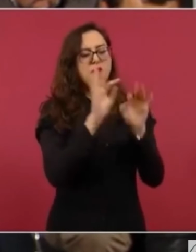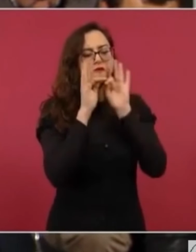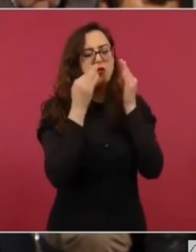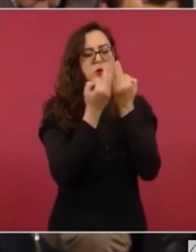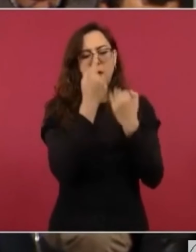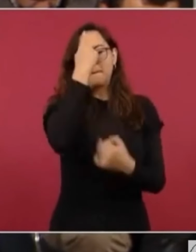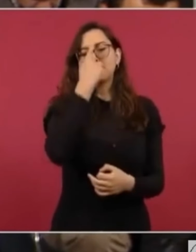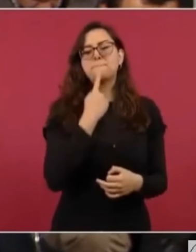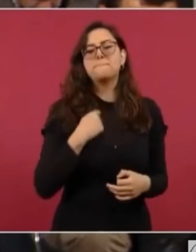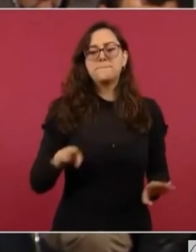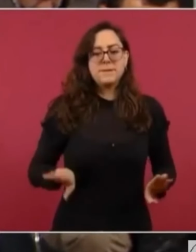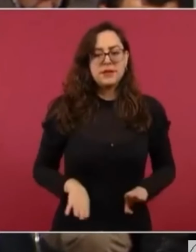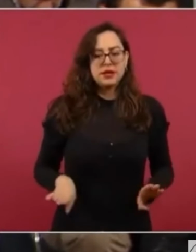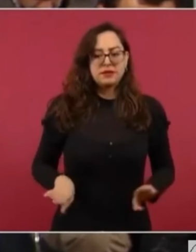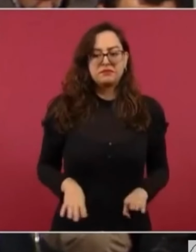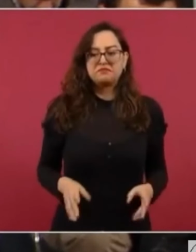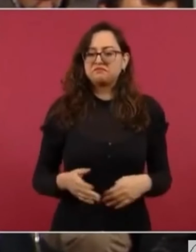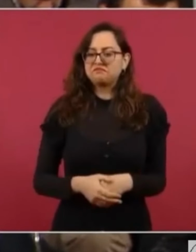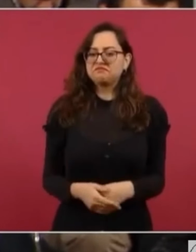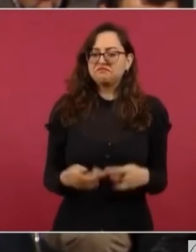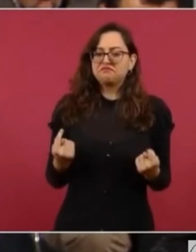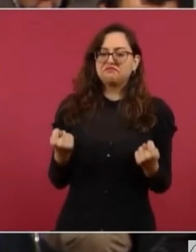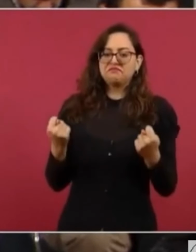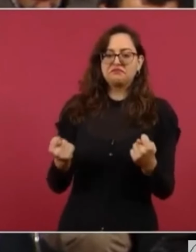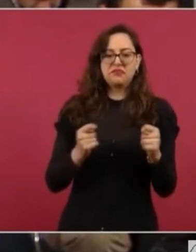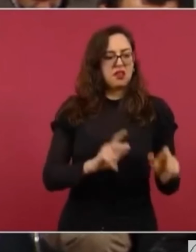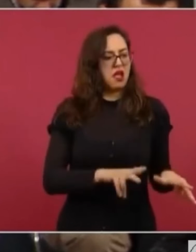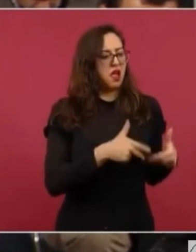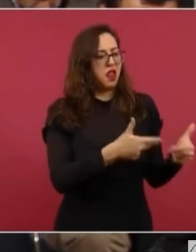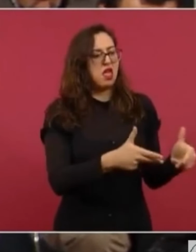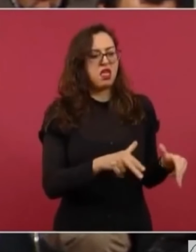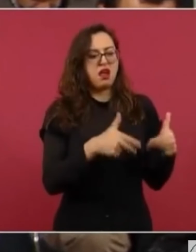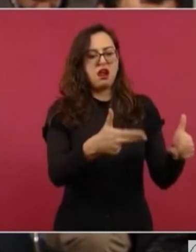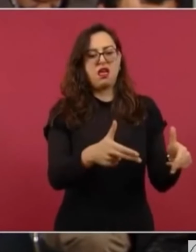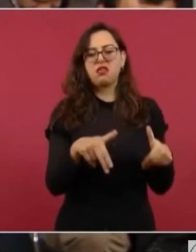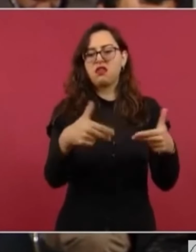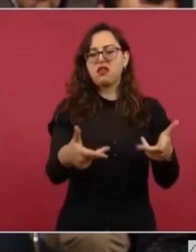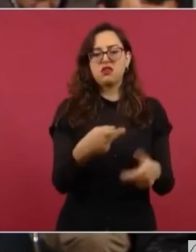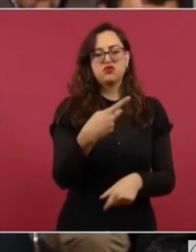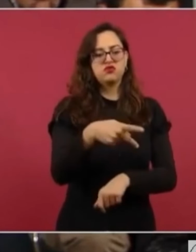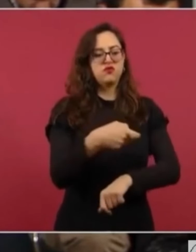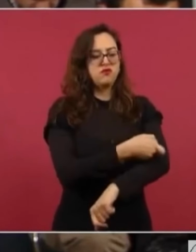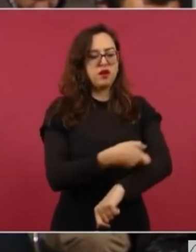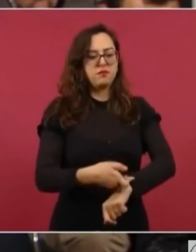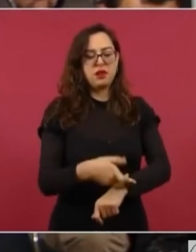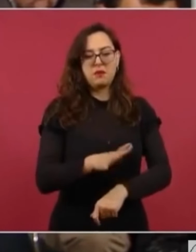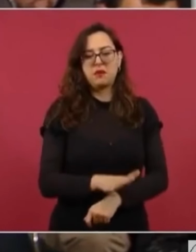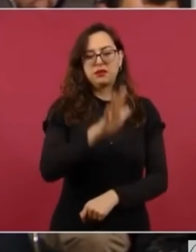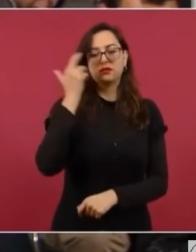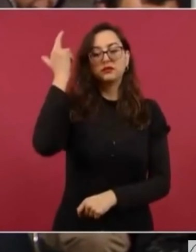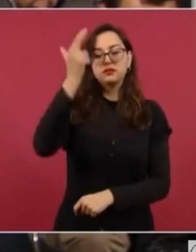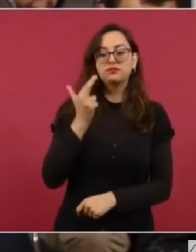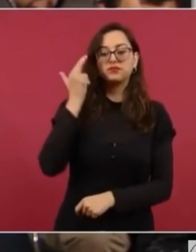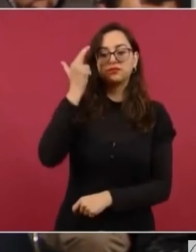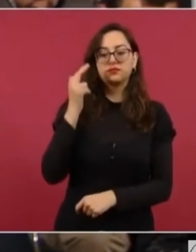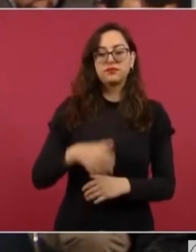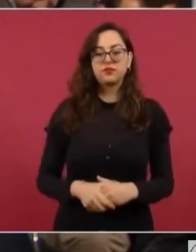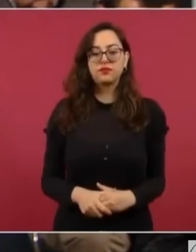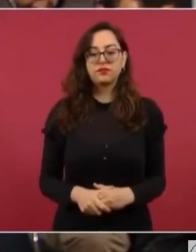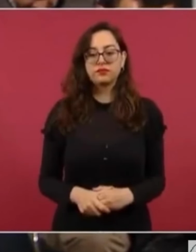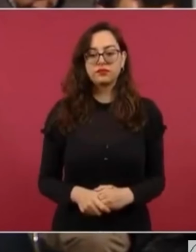perfiles. Actúan como las monarquías que van heredando el título a sus descendientes, cortesanos de la misma mata. Aunque actualmente